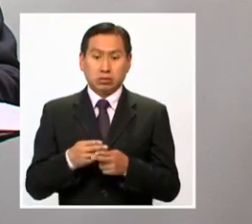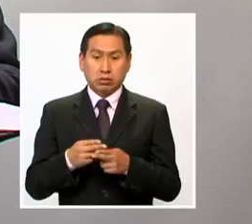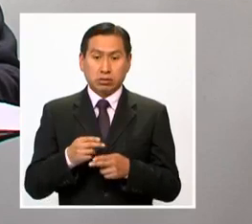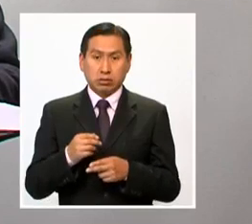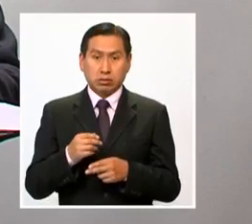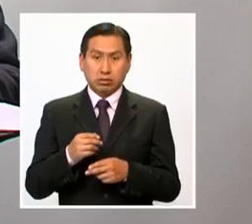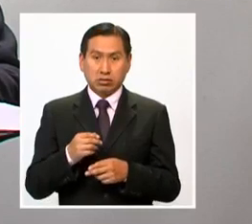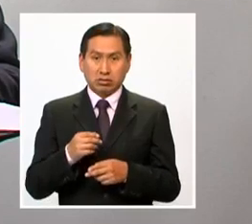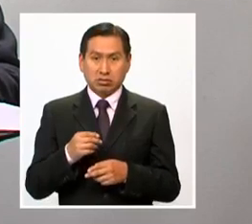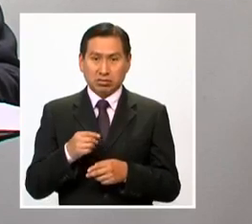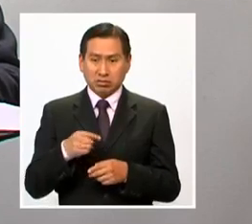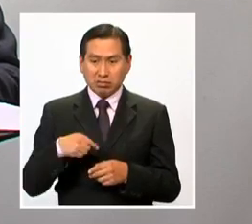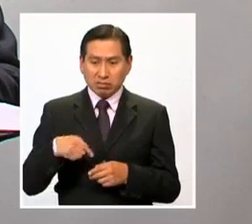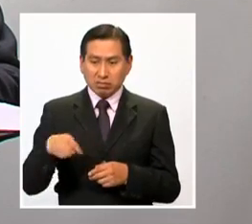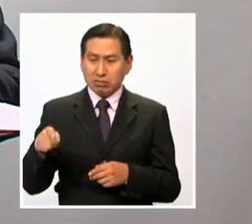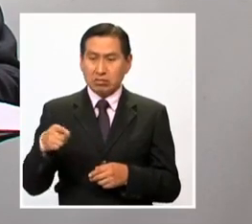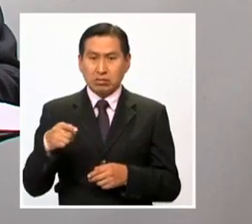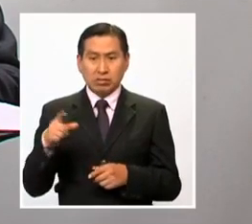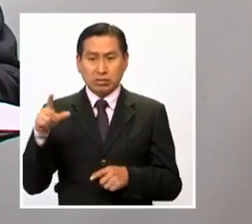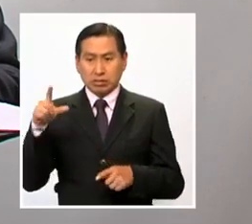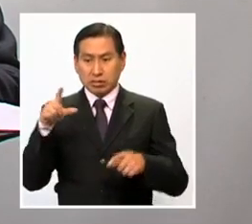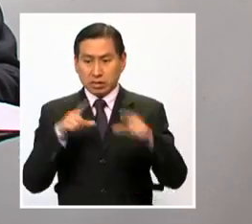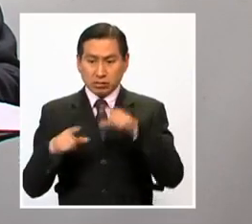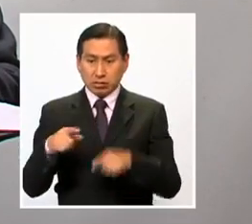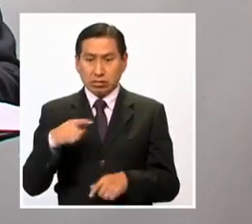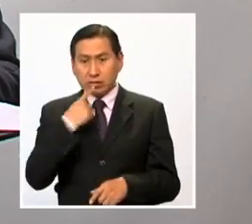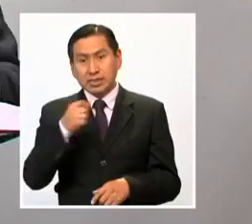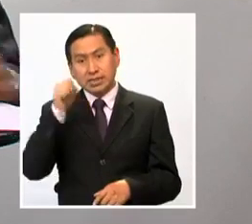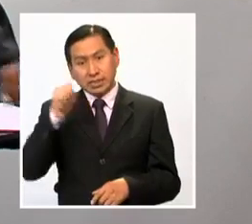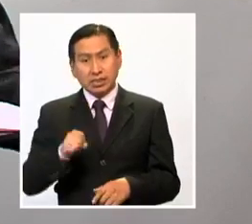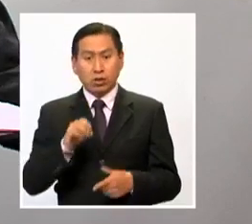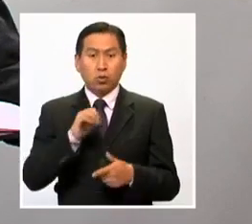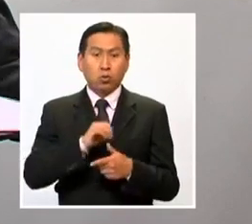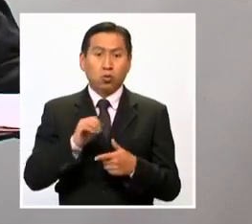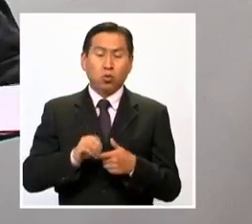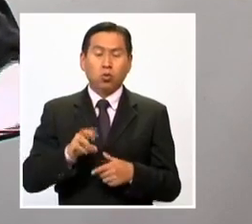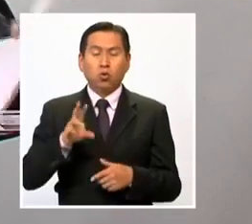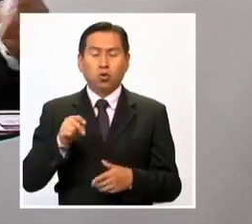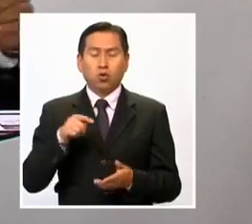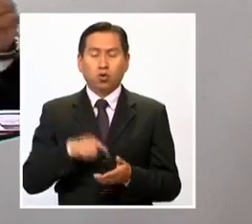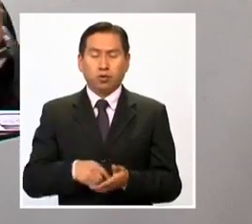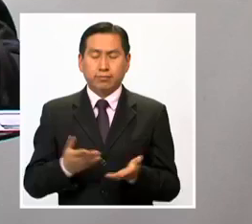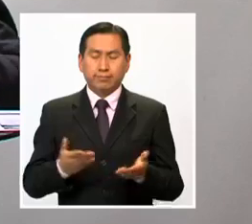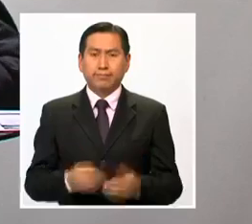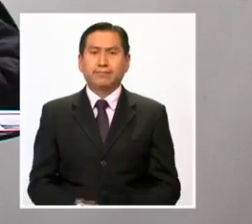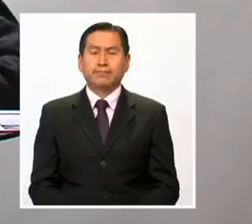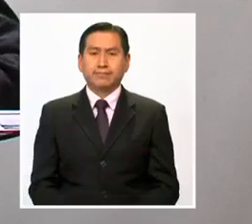horas serán confirmados o descartados por el laboratorio